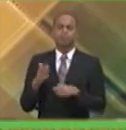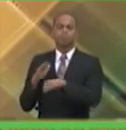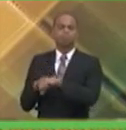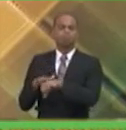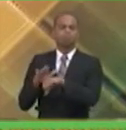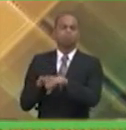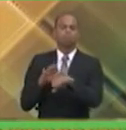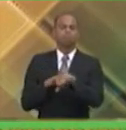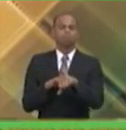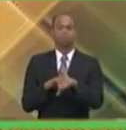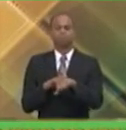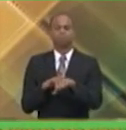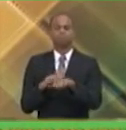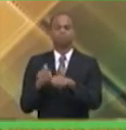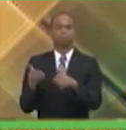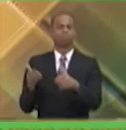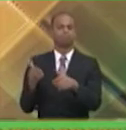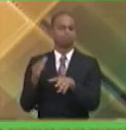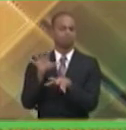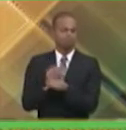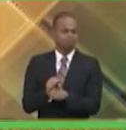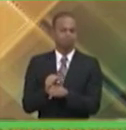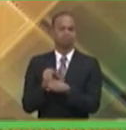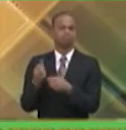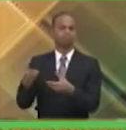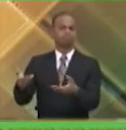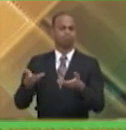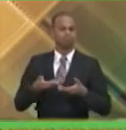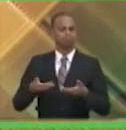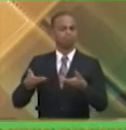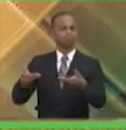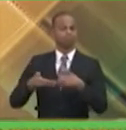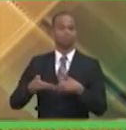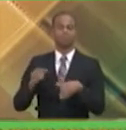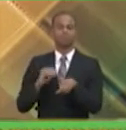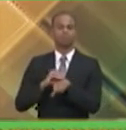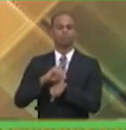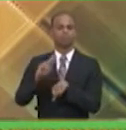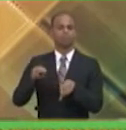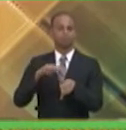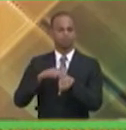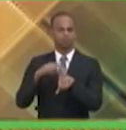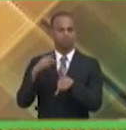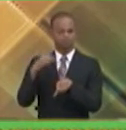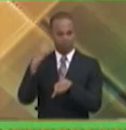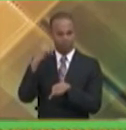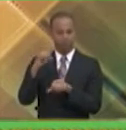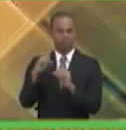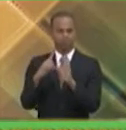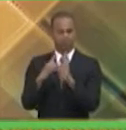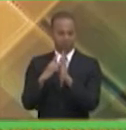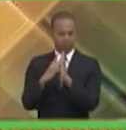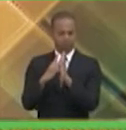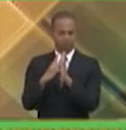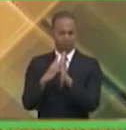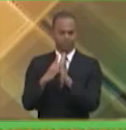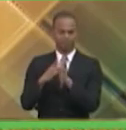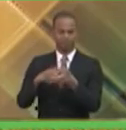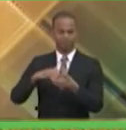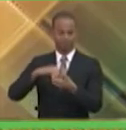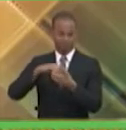convocamos con frecuencia al Consejo Nacional de la